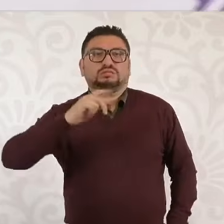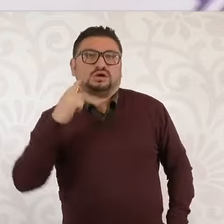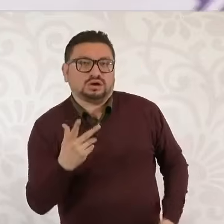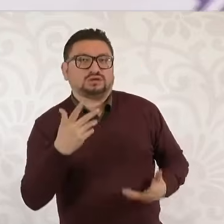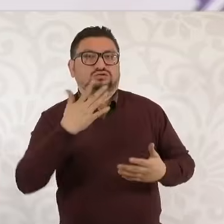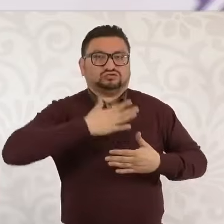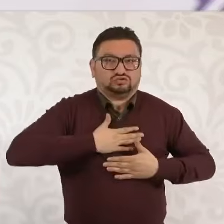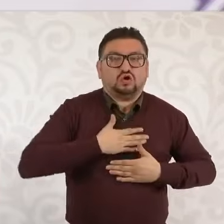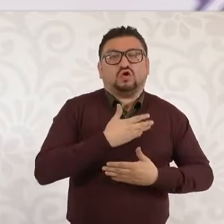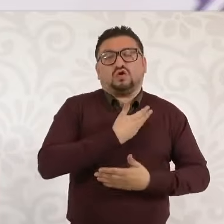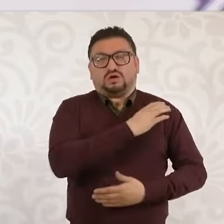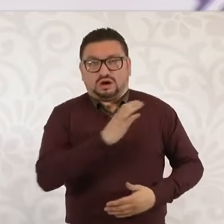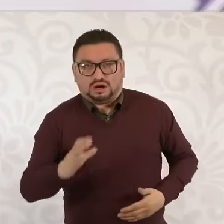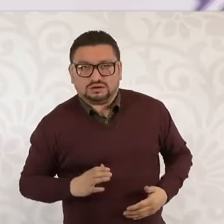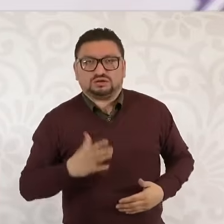Mi programa de